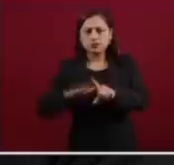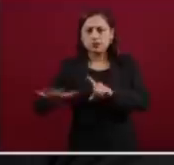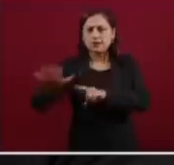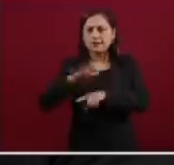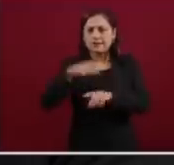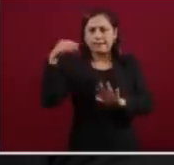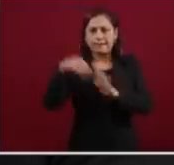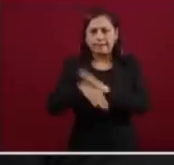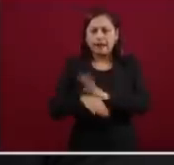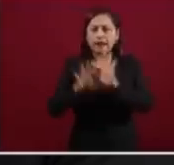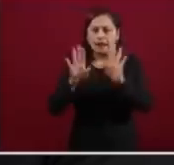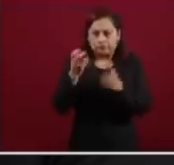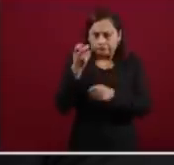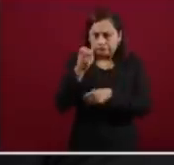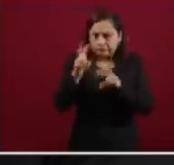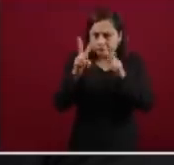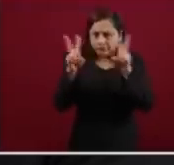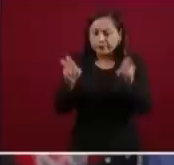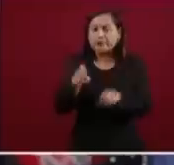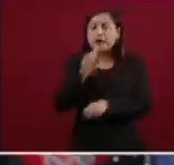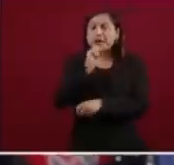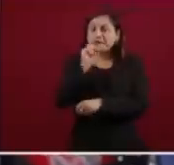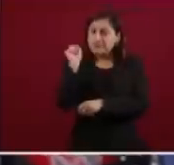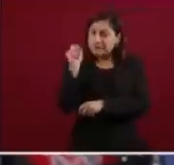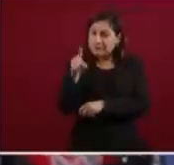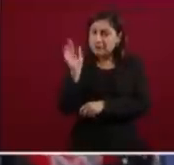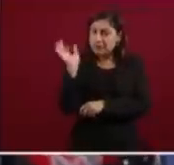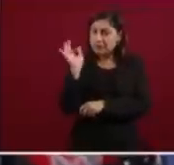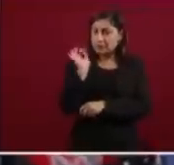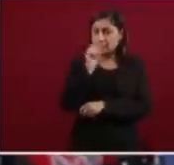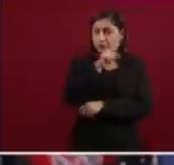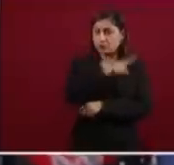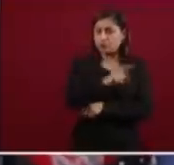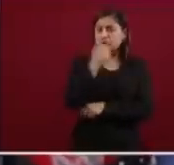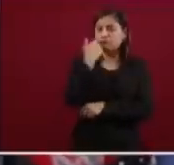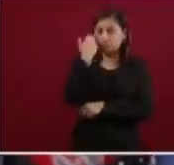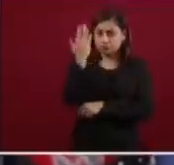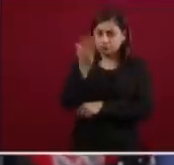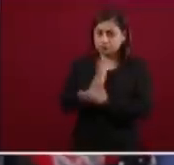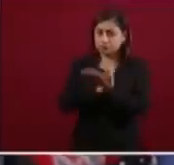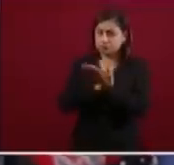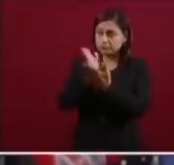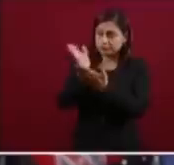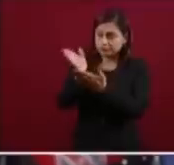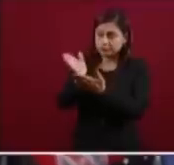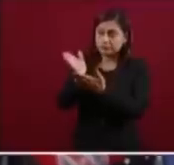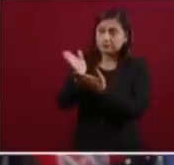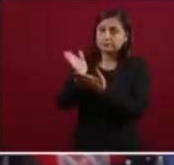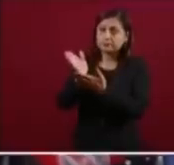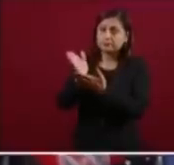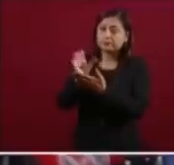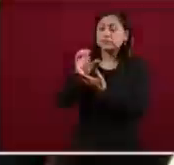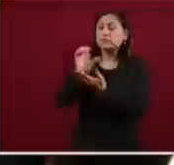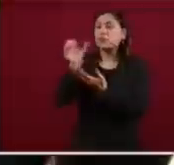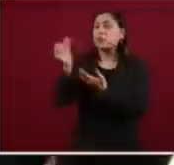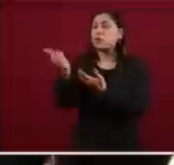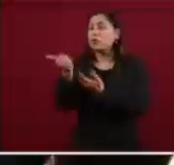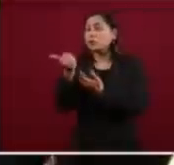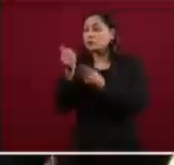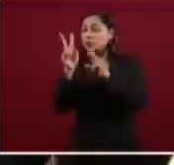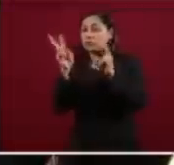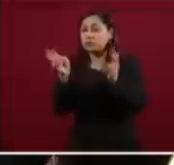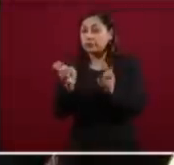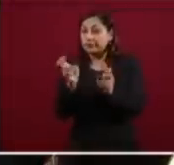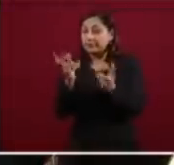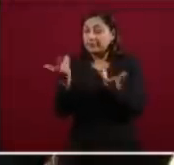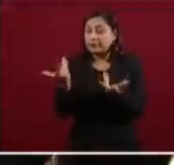abrir puentes de económicos hacia la región de sudamérica así como el tec el tema